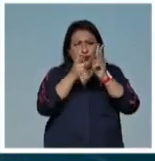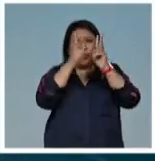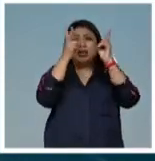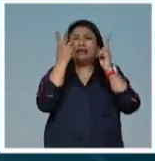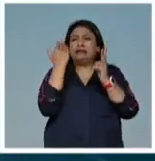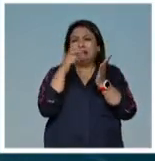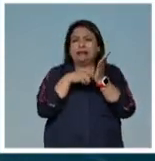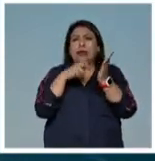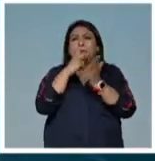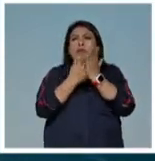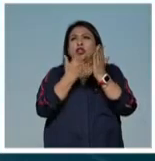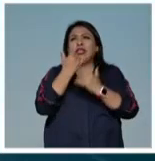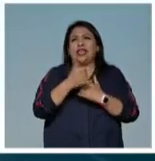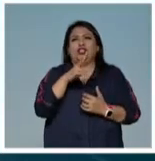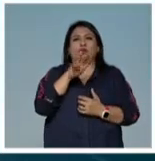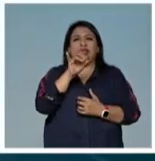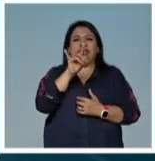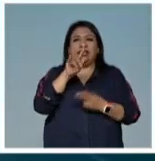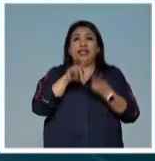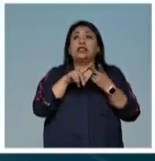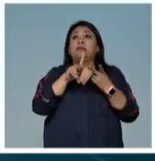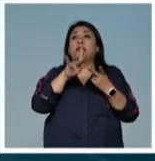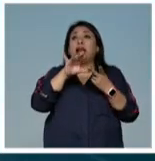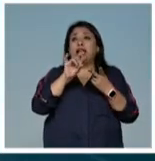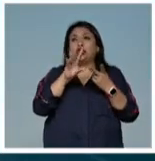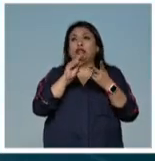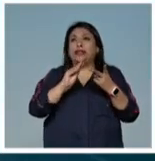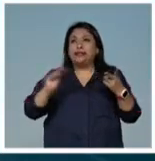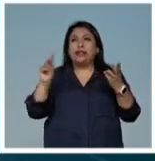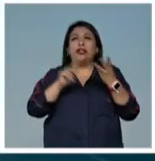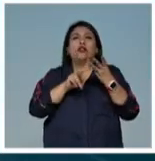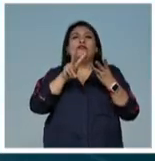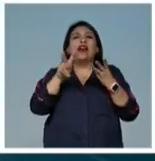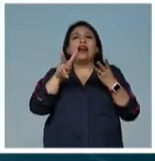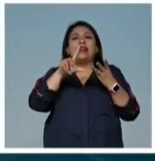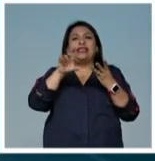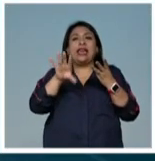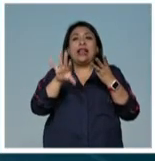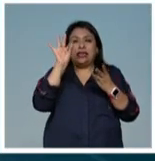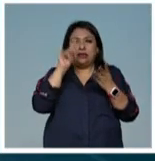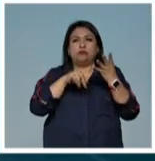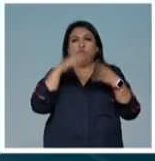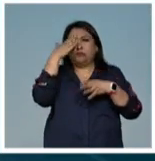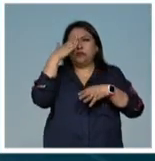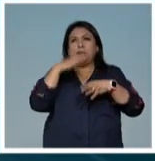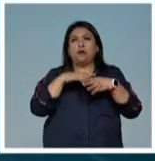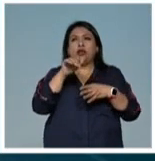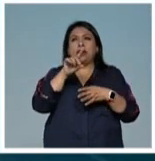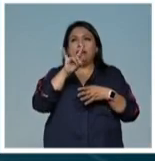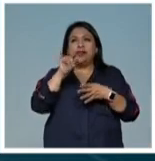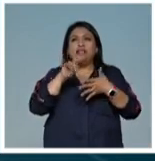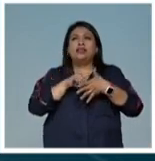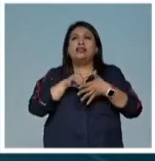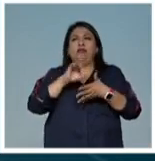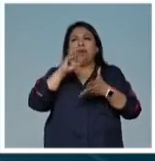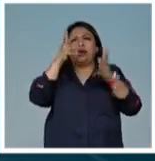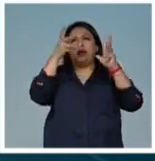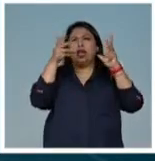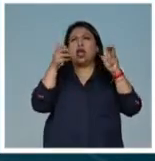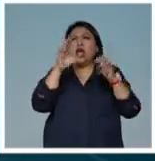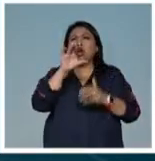reeditada por el proyecto Vindictas, Los palacios desiertos, El valle que elegimos, La memoria de Amadís y Apocalipsis